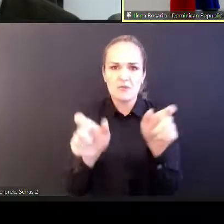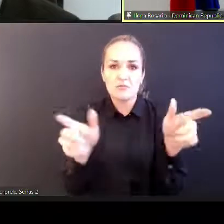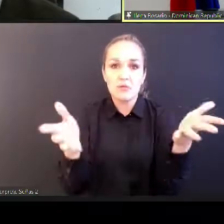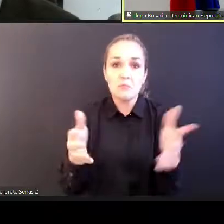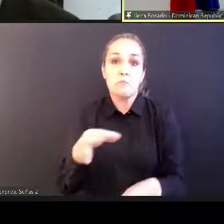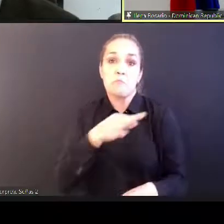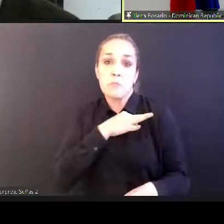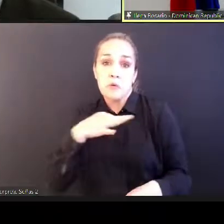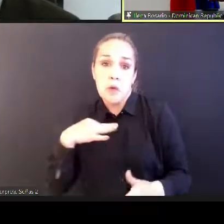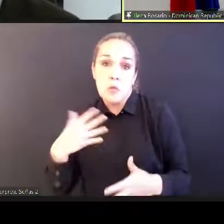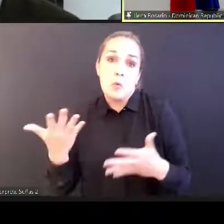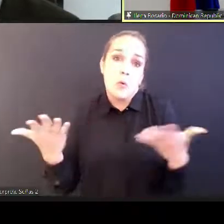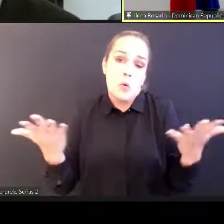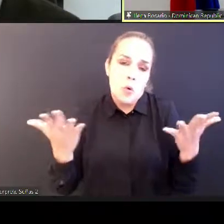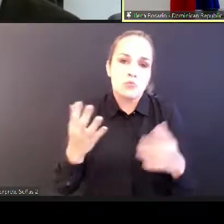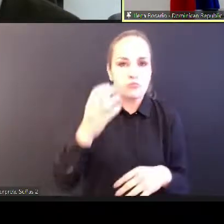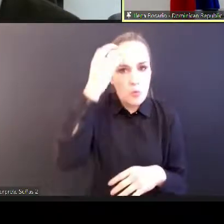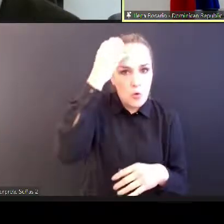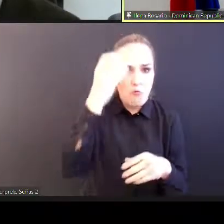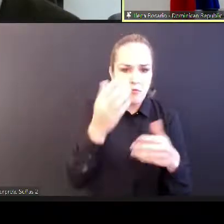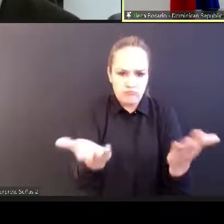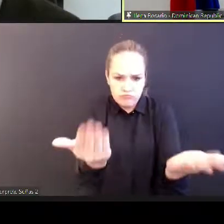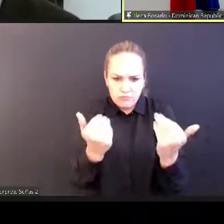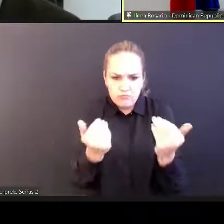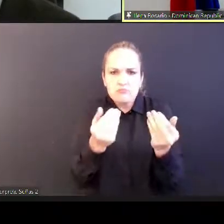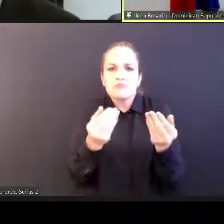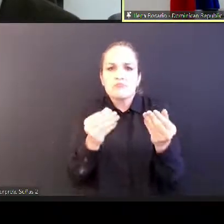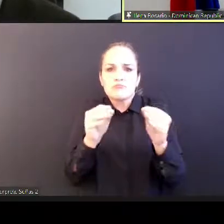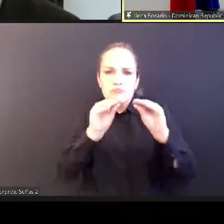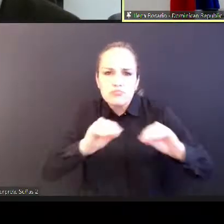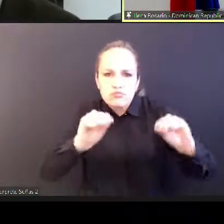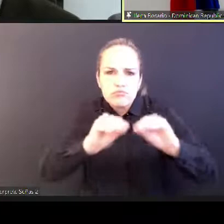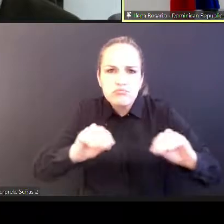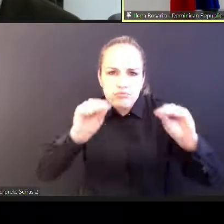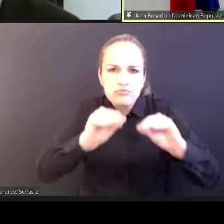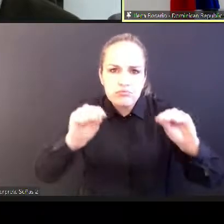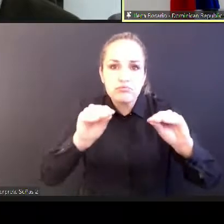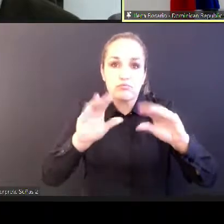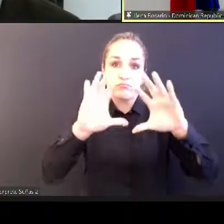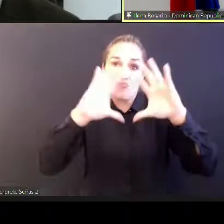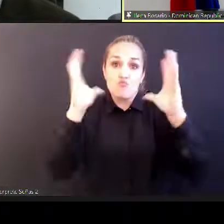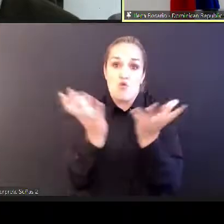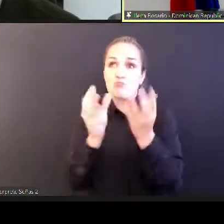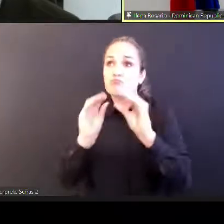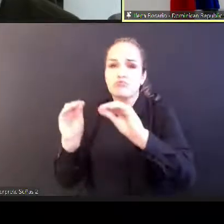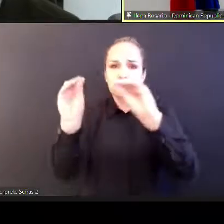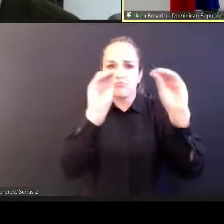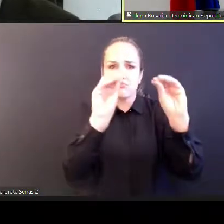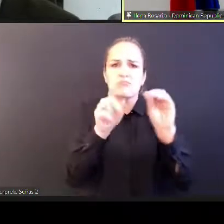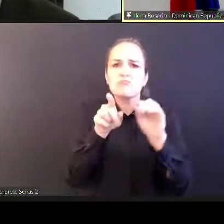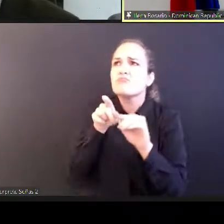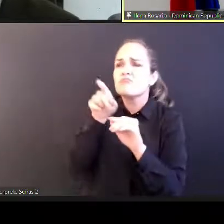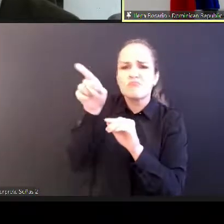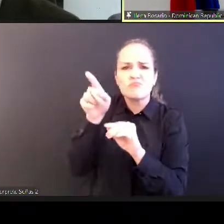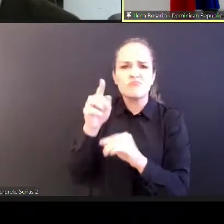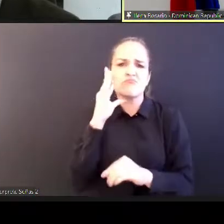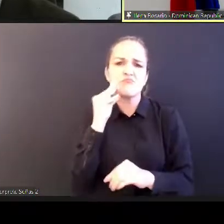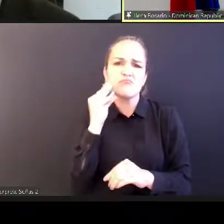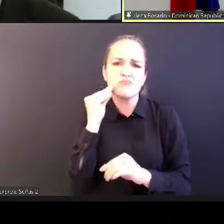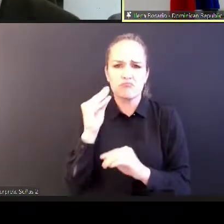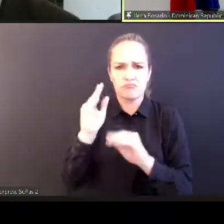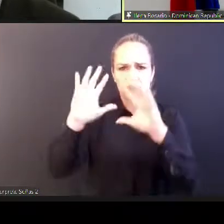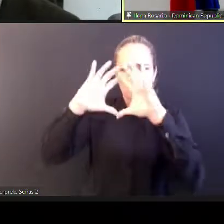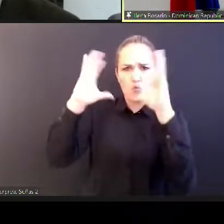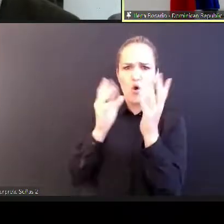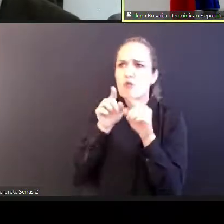nivel nacional e internacional. Tuvimos un webinar también con mejores prácticas internacionales y por lo que